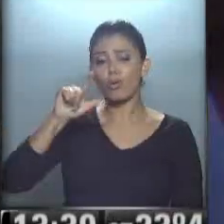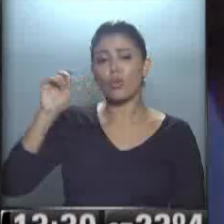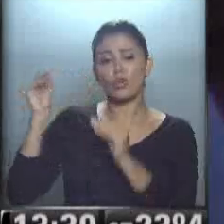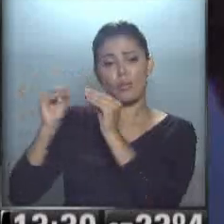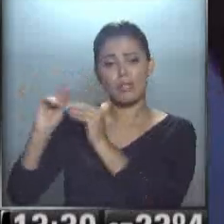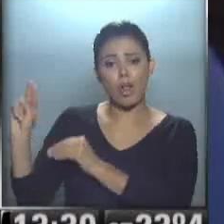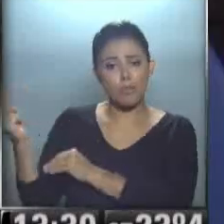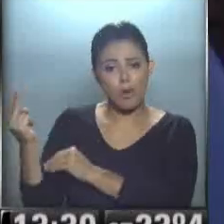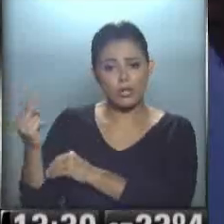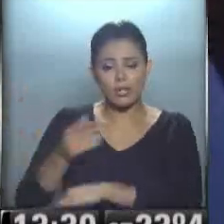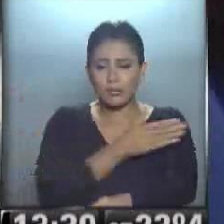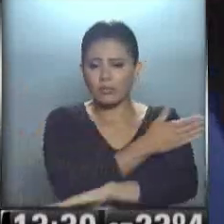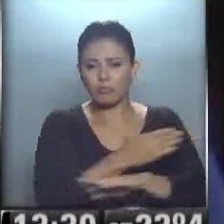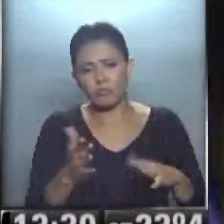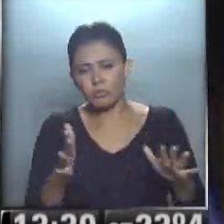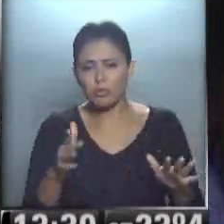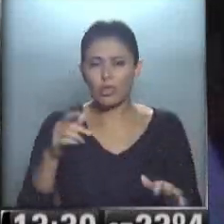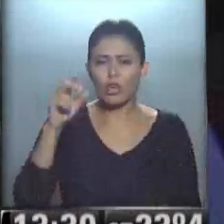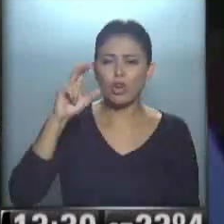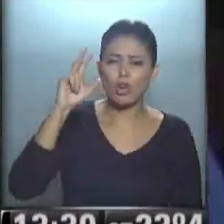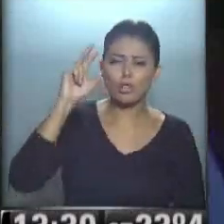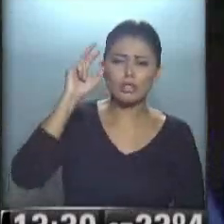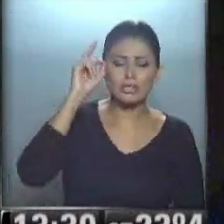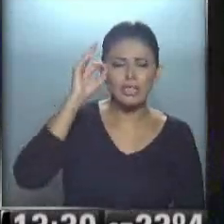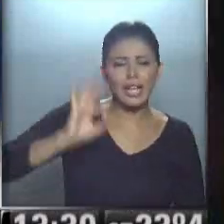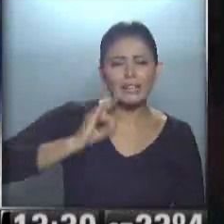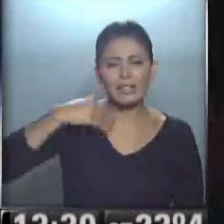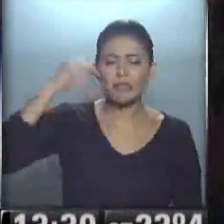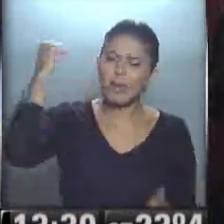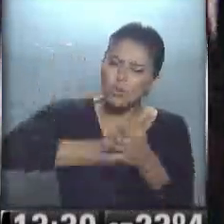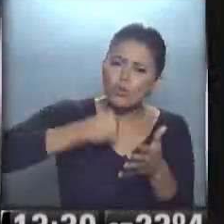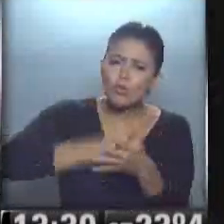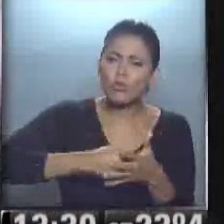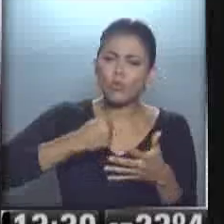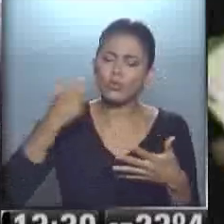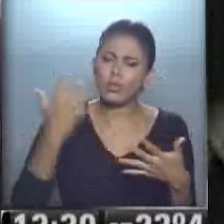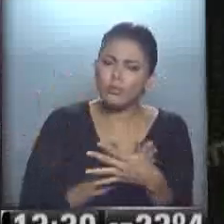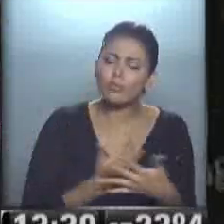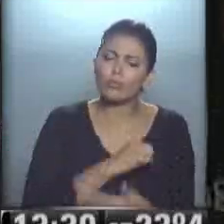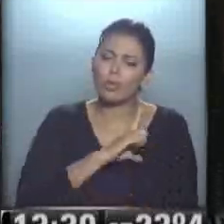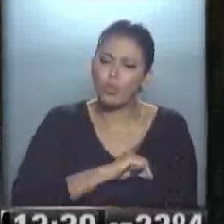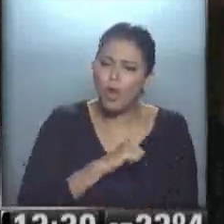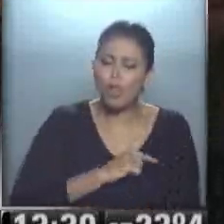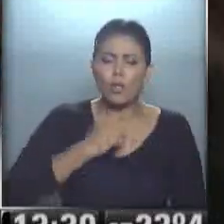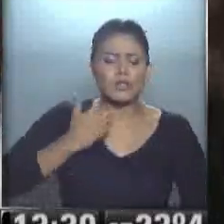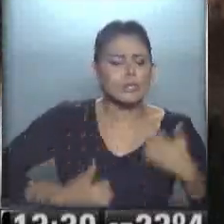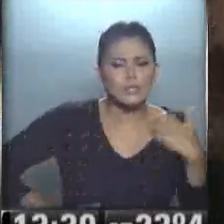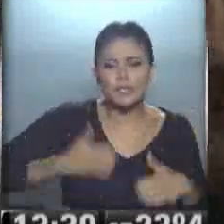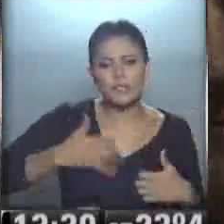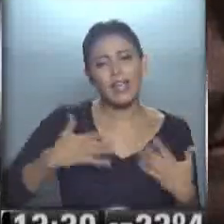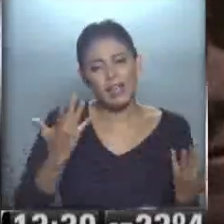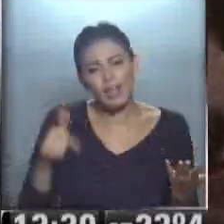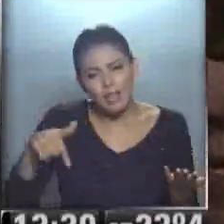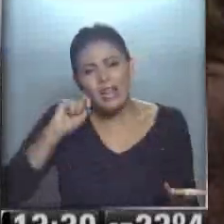Y fueron 30 o poco más años de mucha lucha, de mucho dolor, de mucha angustia. Y está bueno que